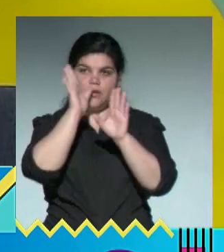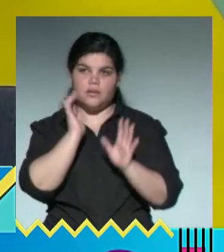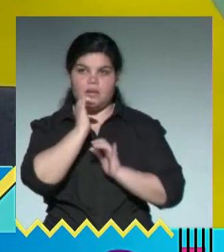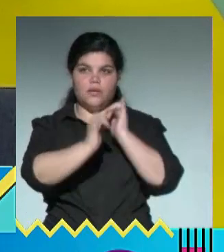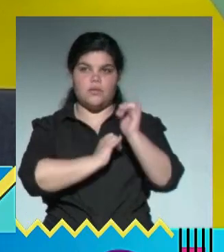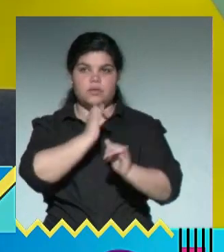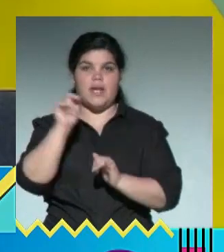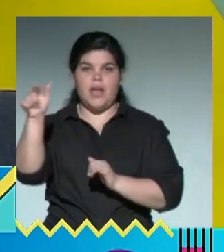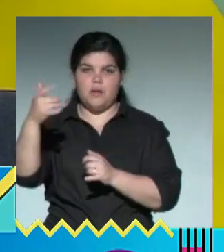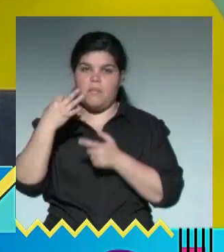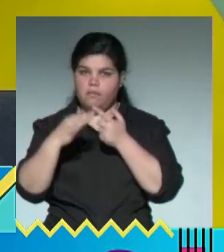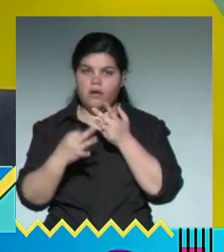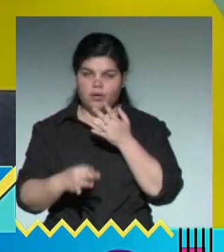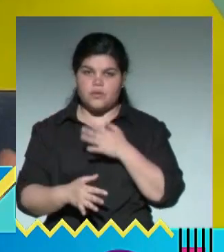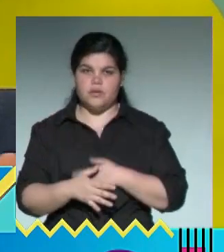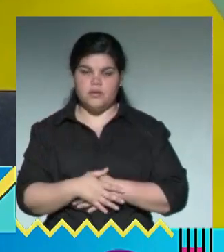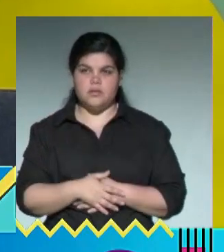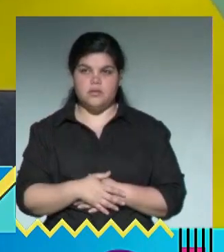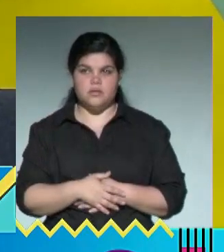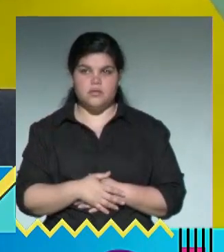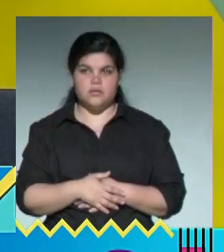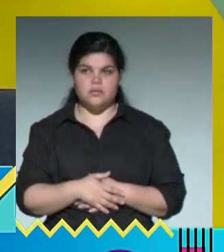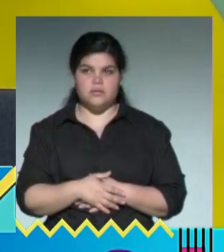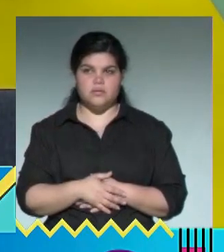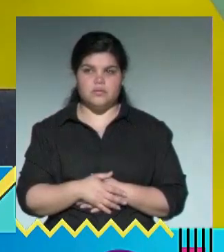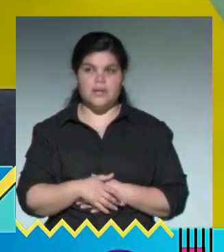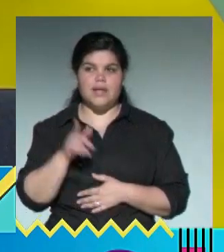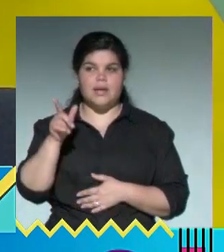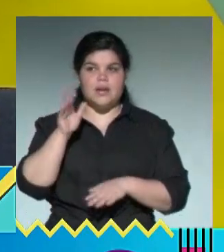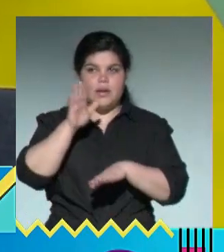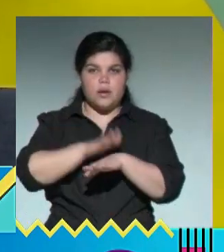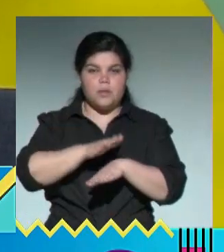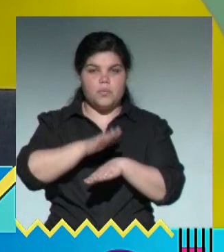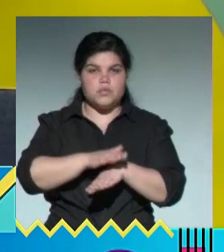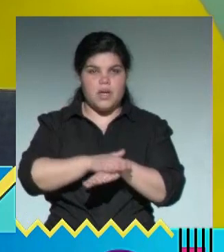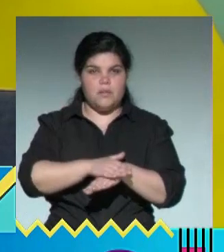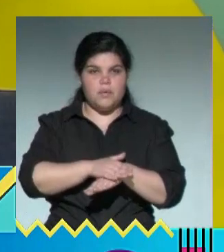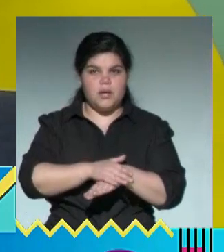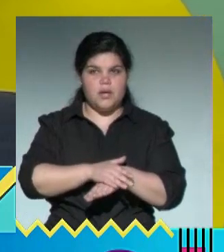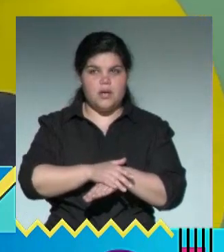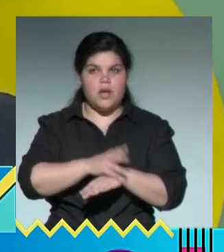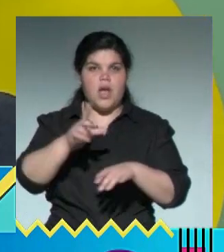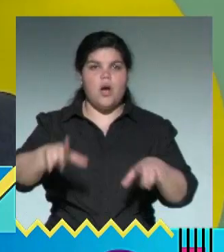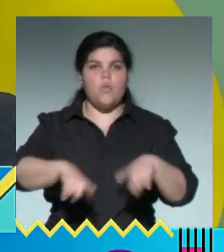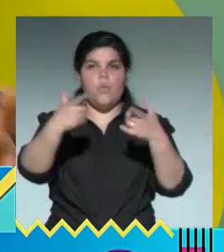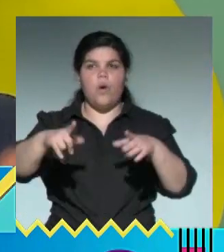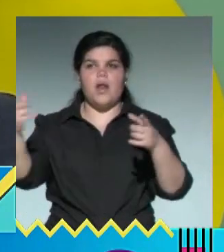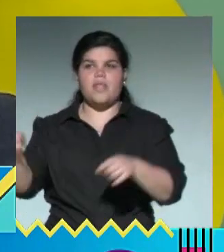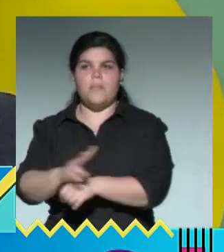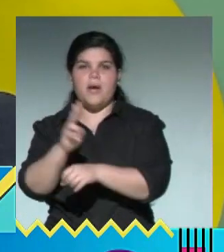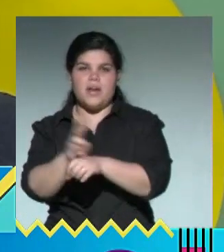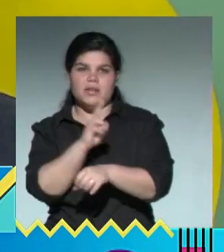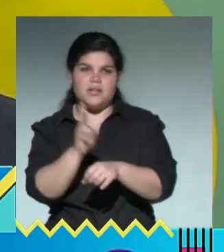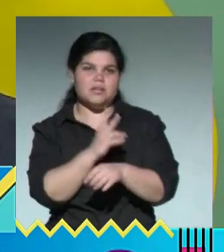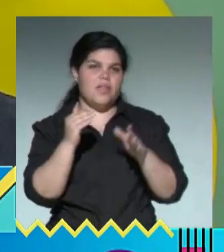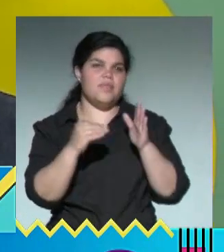me va a corregir, el que como guardaparque también tienen otras técnicas, más que nada por las dimensiones de